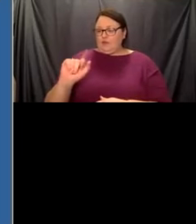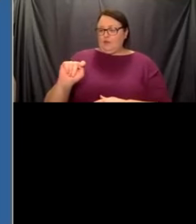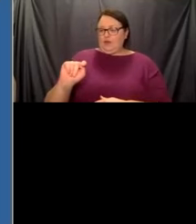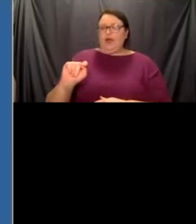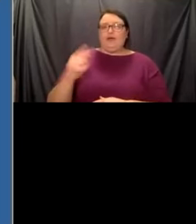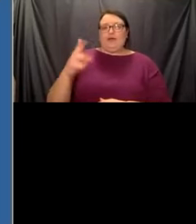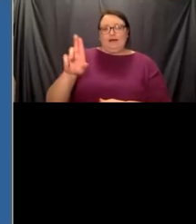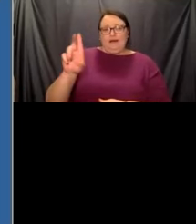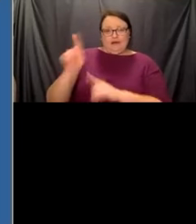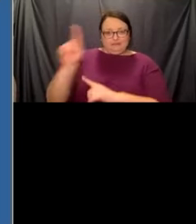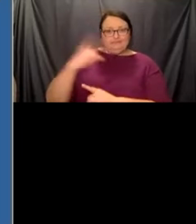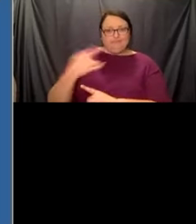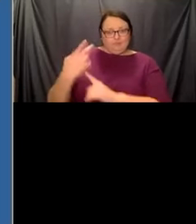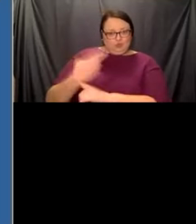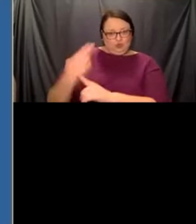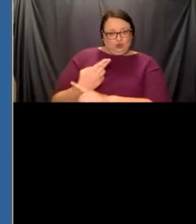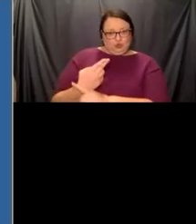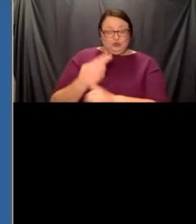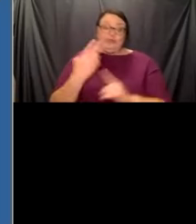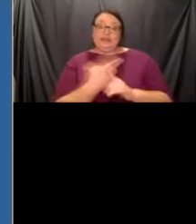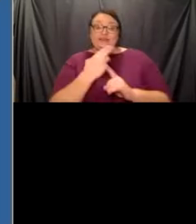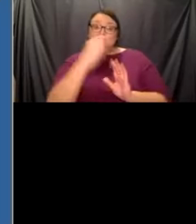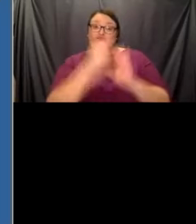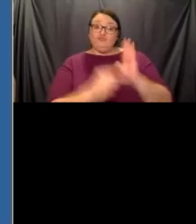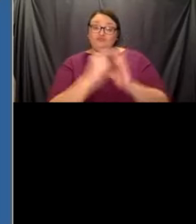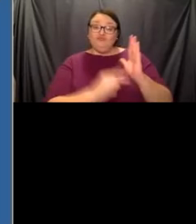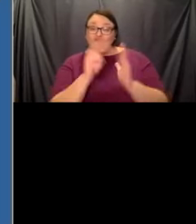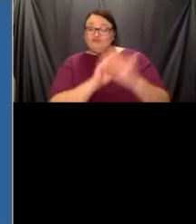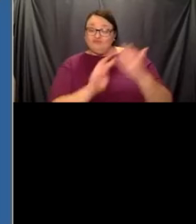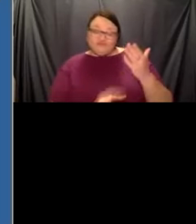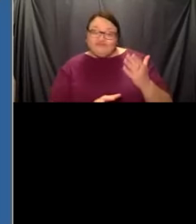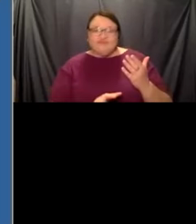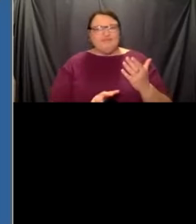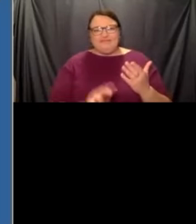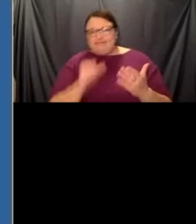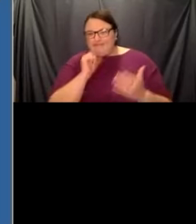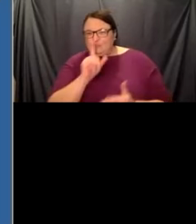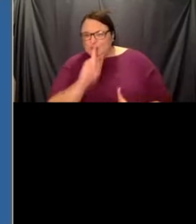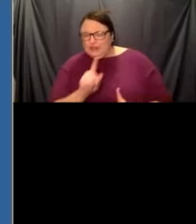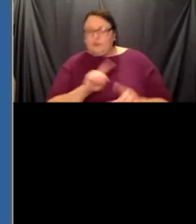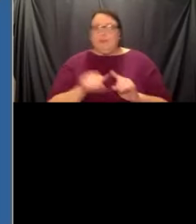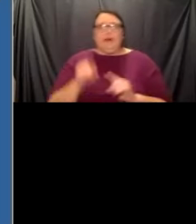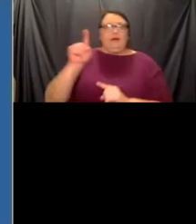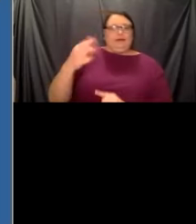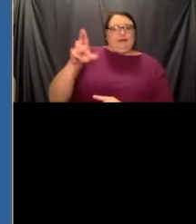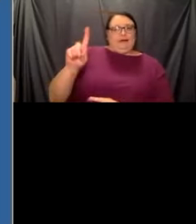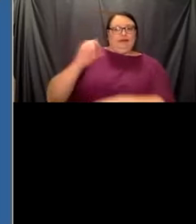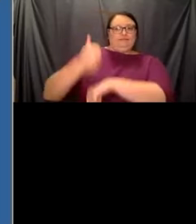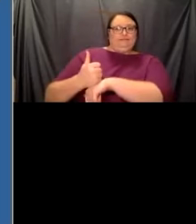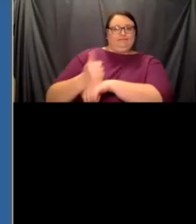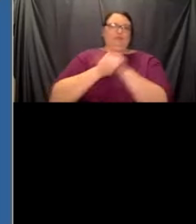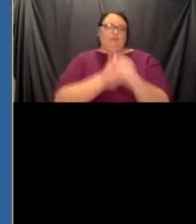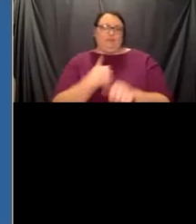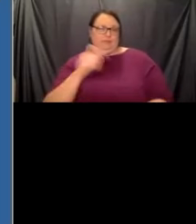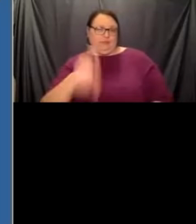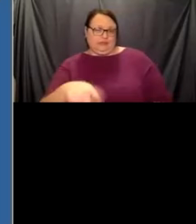que realizamos, como la remediación del riesgo de plomo y cómo trabajamos con otras agencias